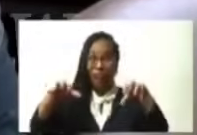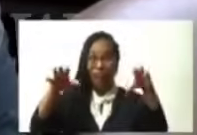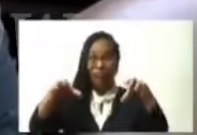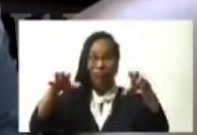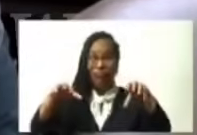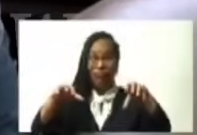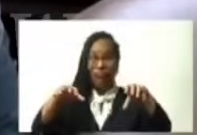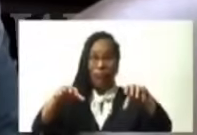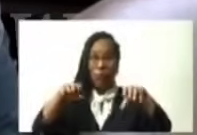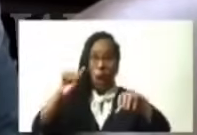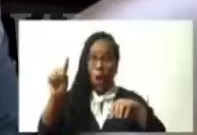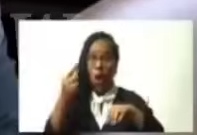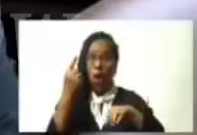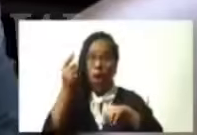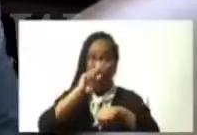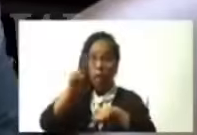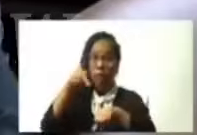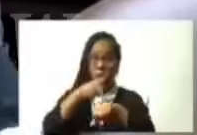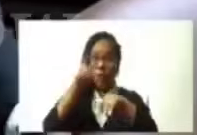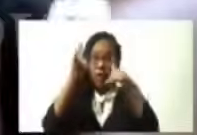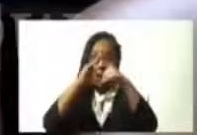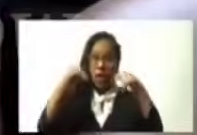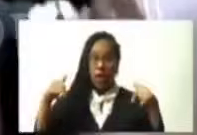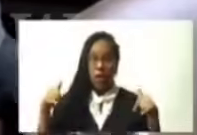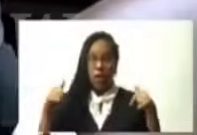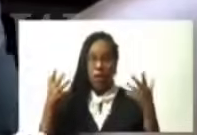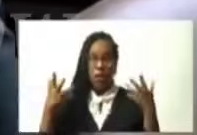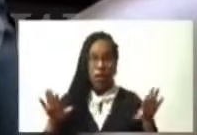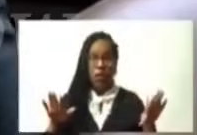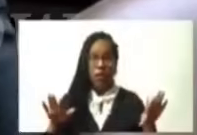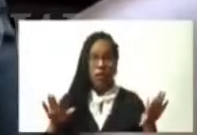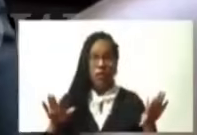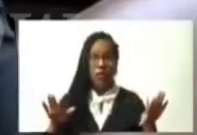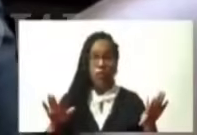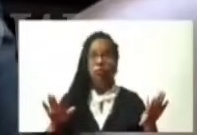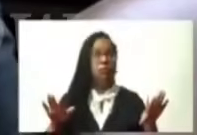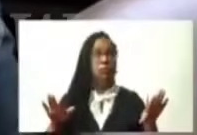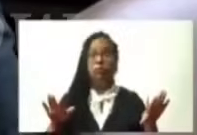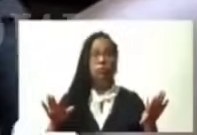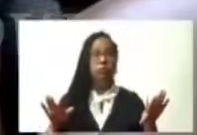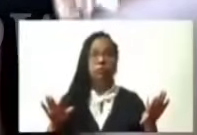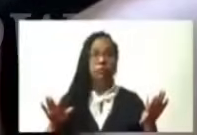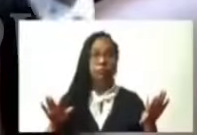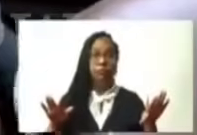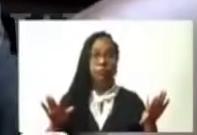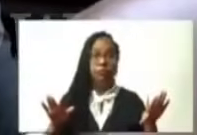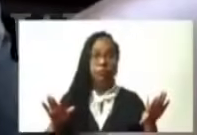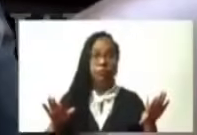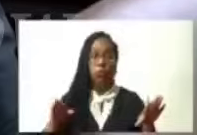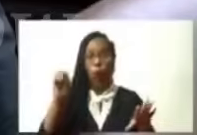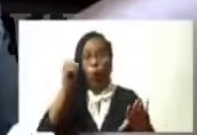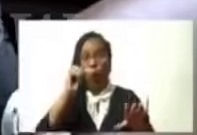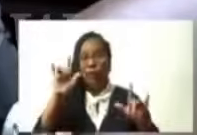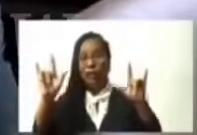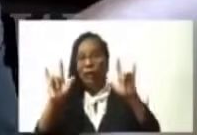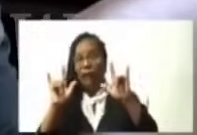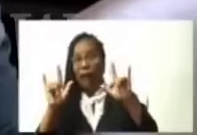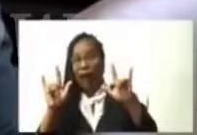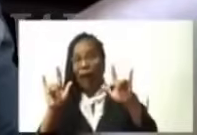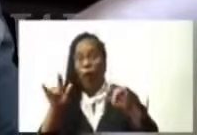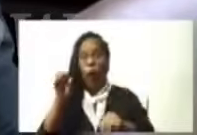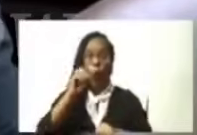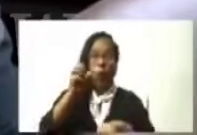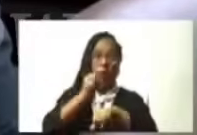la provincia La Altagracia o para la provincia del Honorable Serrata o para Santiago o para